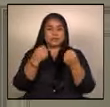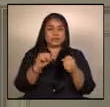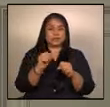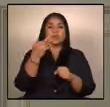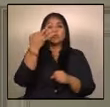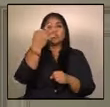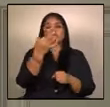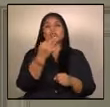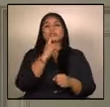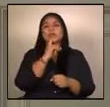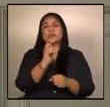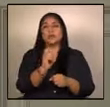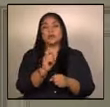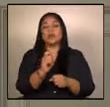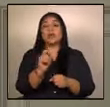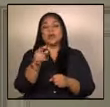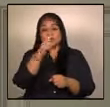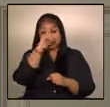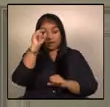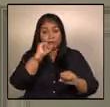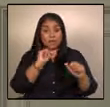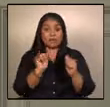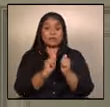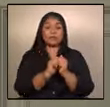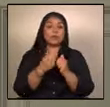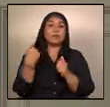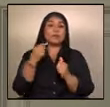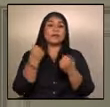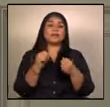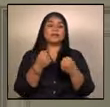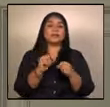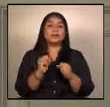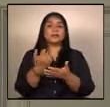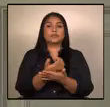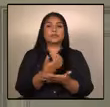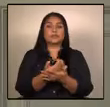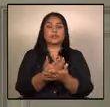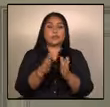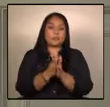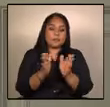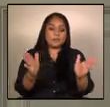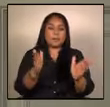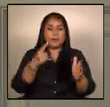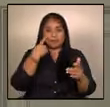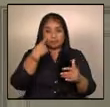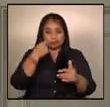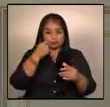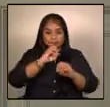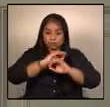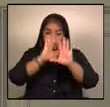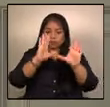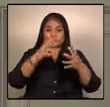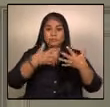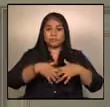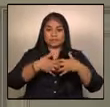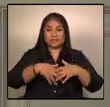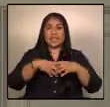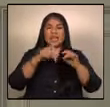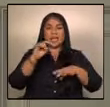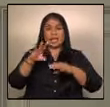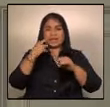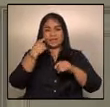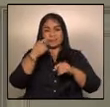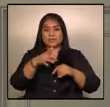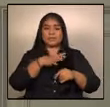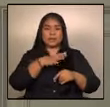prometedor. Trabajando juntos para crear una economía más abierta, transparente y empresarial, podemos construir un futuro